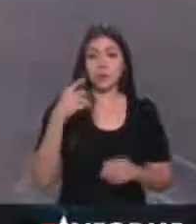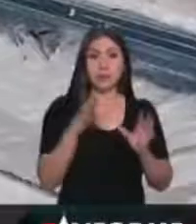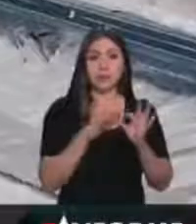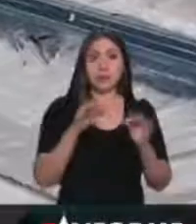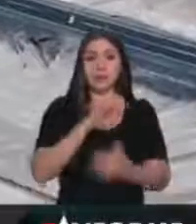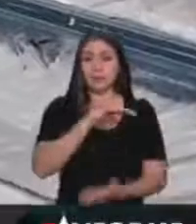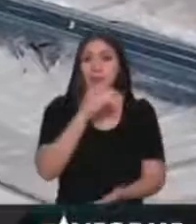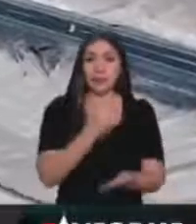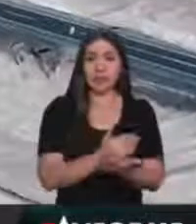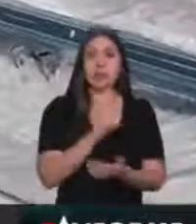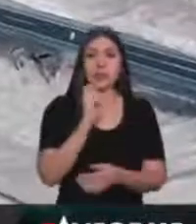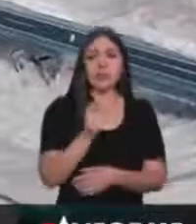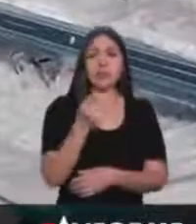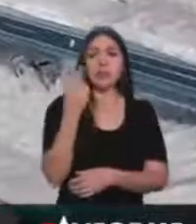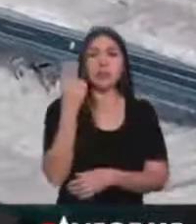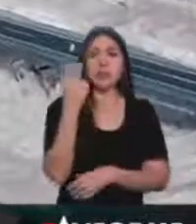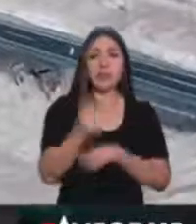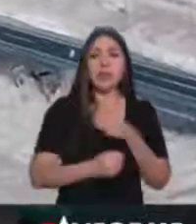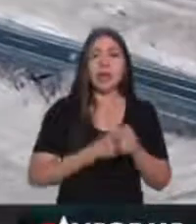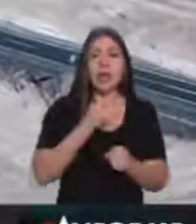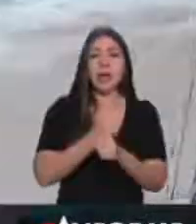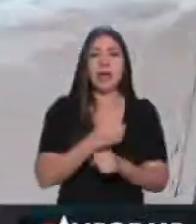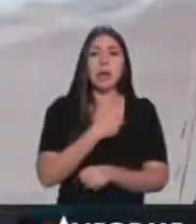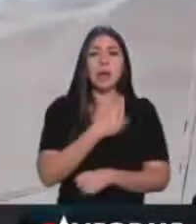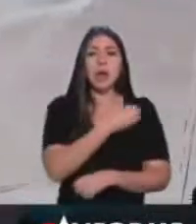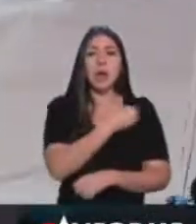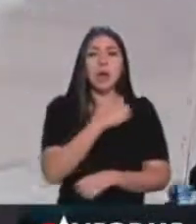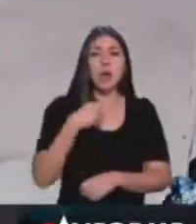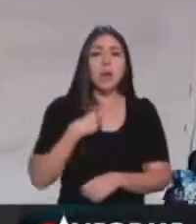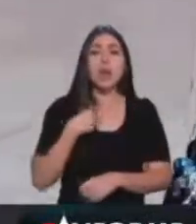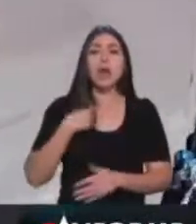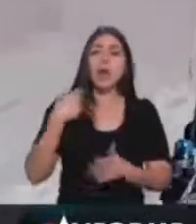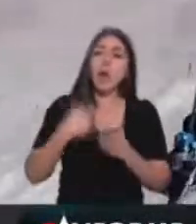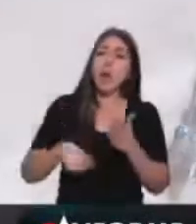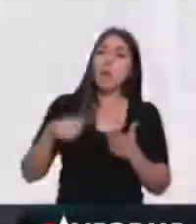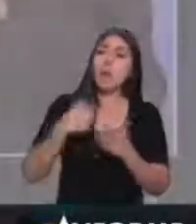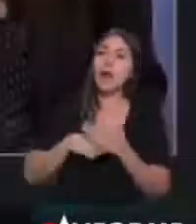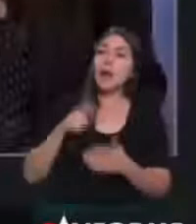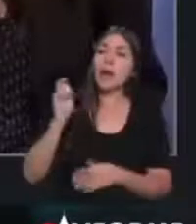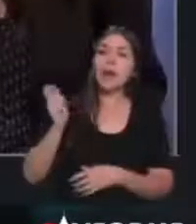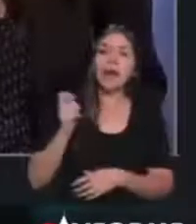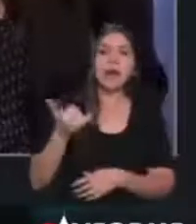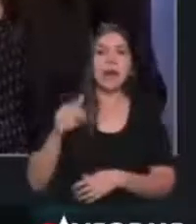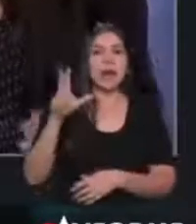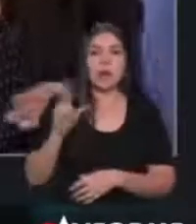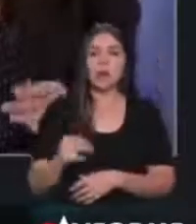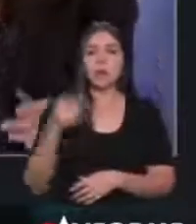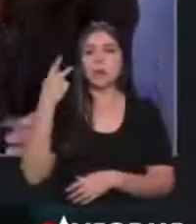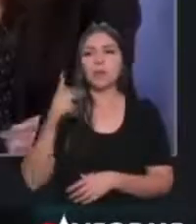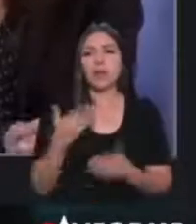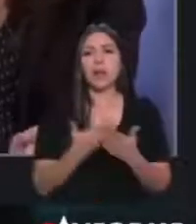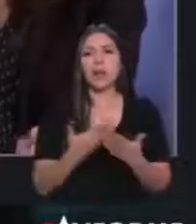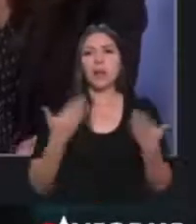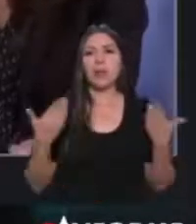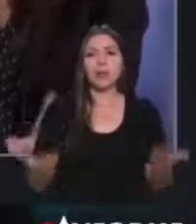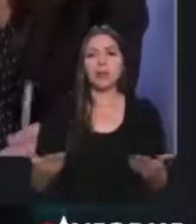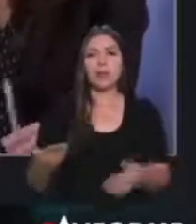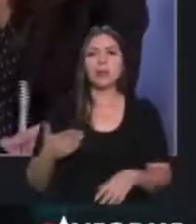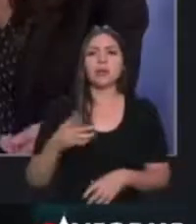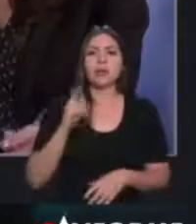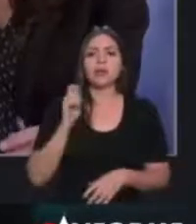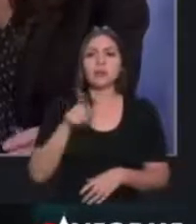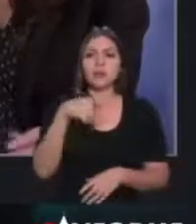es esos 25 años que yo tenía la obligación de comprarte, ya no te lo voy a comprar. Pero entonces lo que voy a hacer es, tú vas